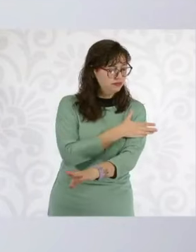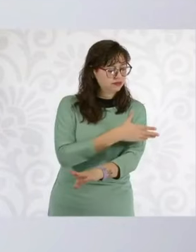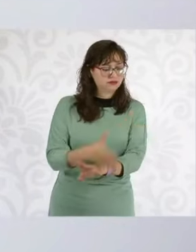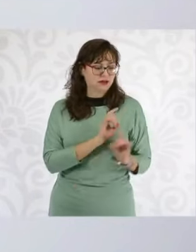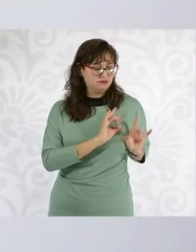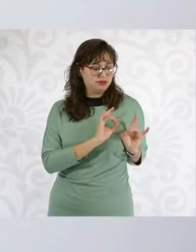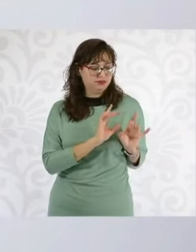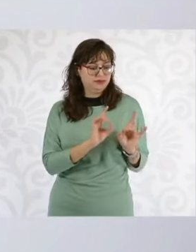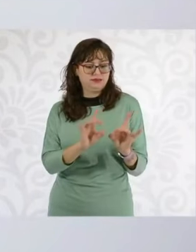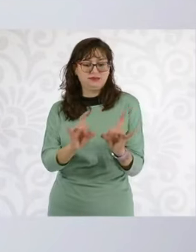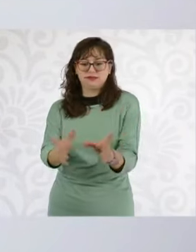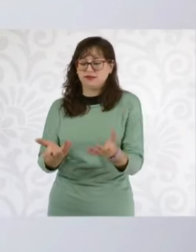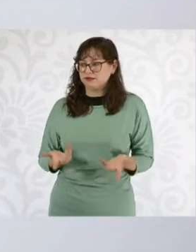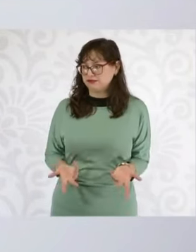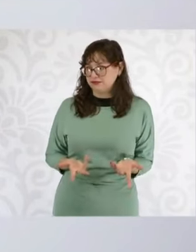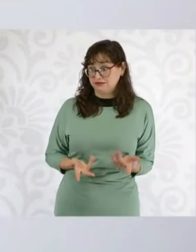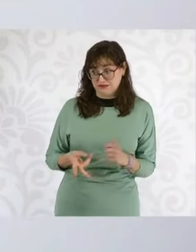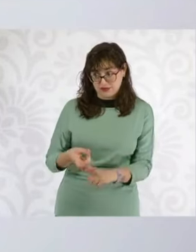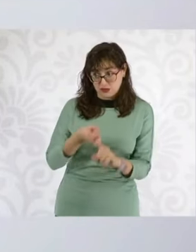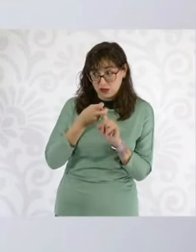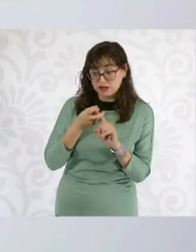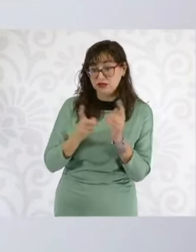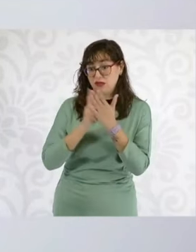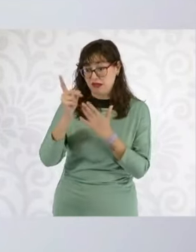cuando hablamos de respeto a los derechos humanos,